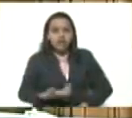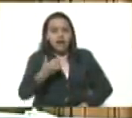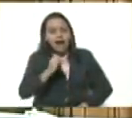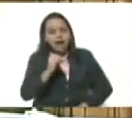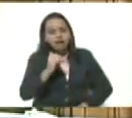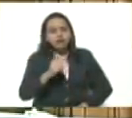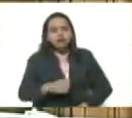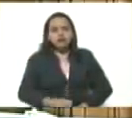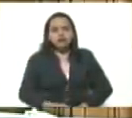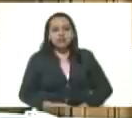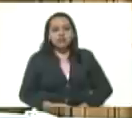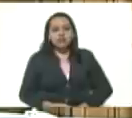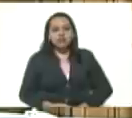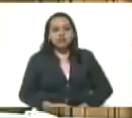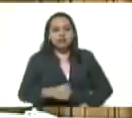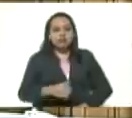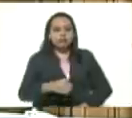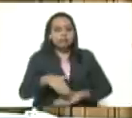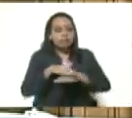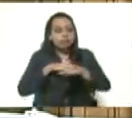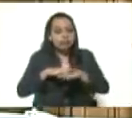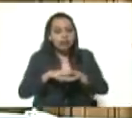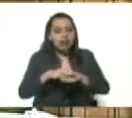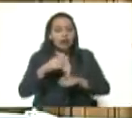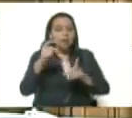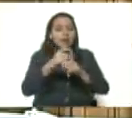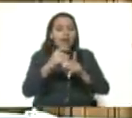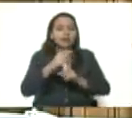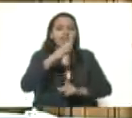ofendido con el término bioterrorista.